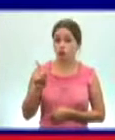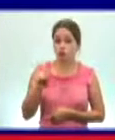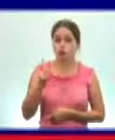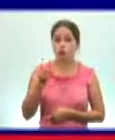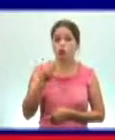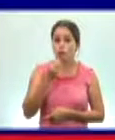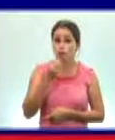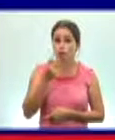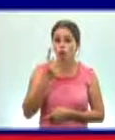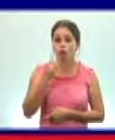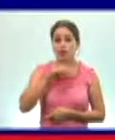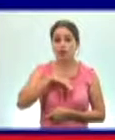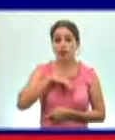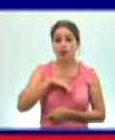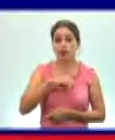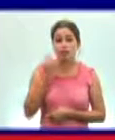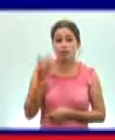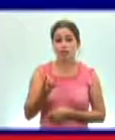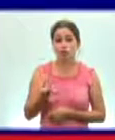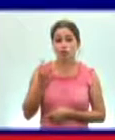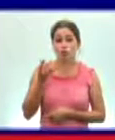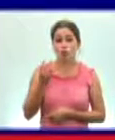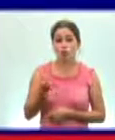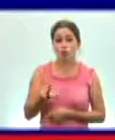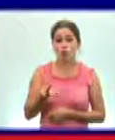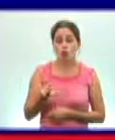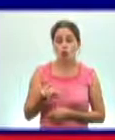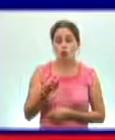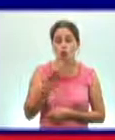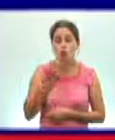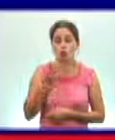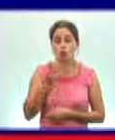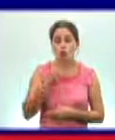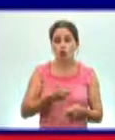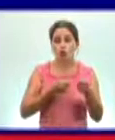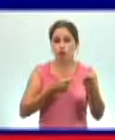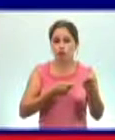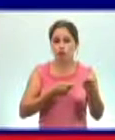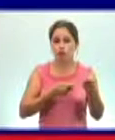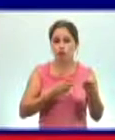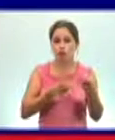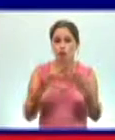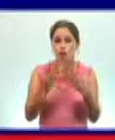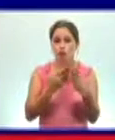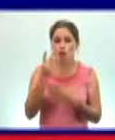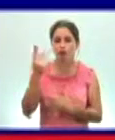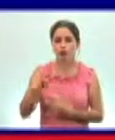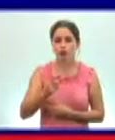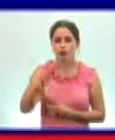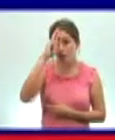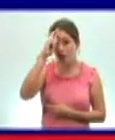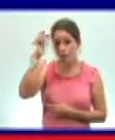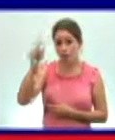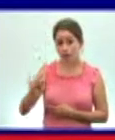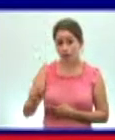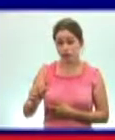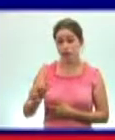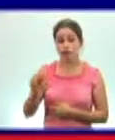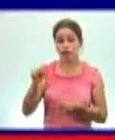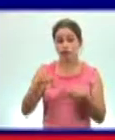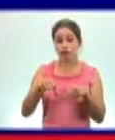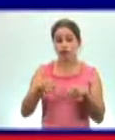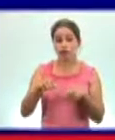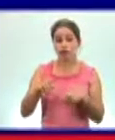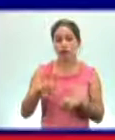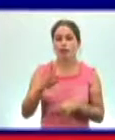por el fusilamiento de los estudiantes de medicina el 27 de noviembre de 1871, que se conmemora precisamente en esta